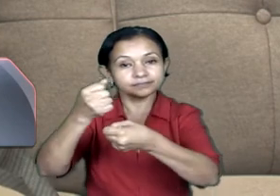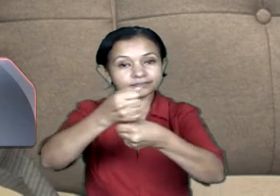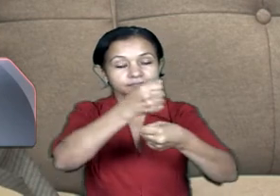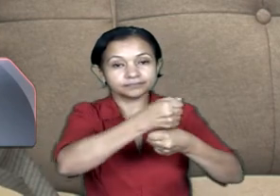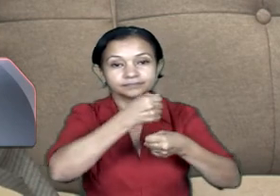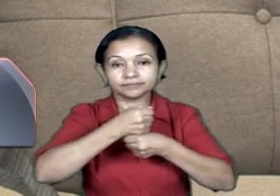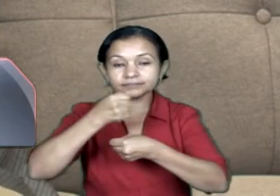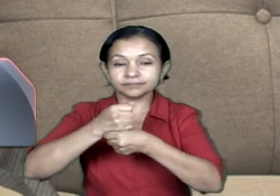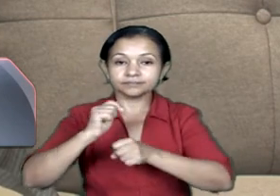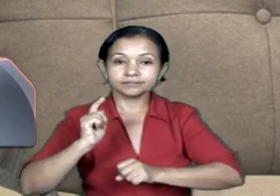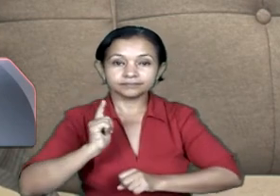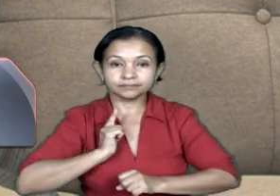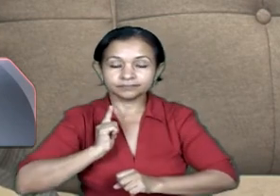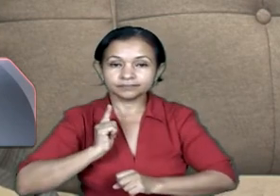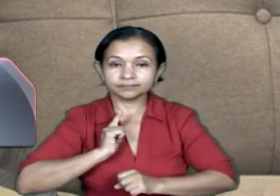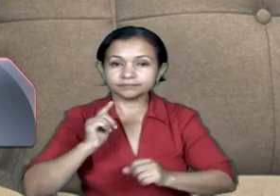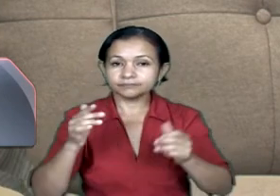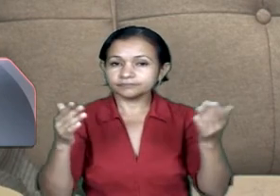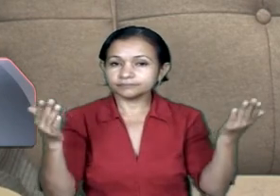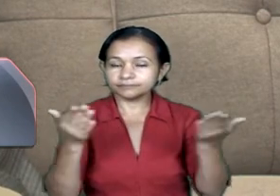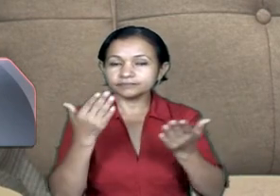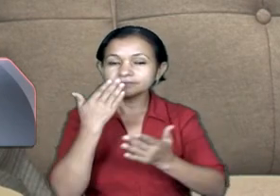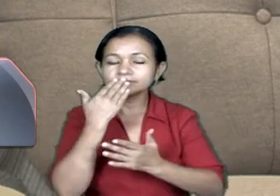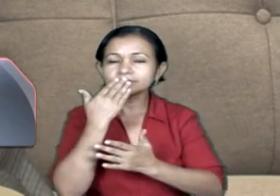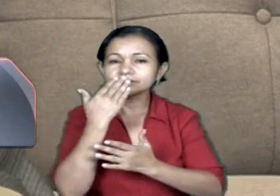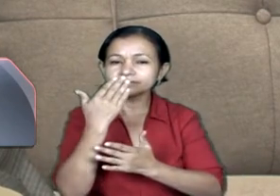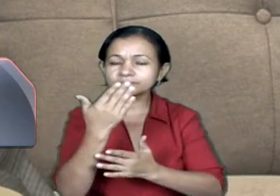o tener buenas